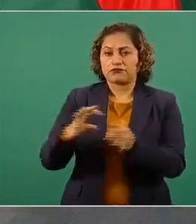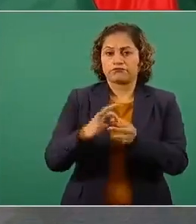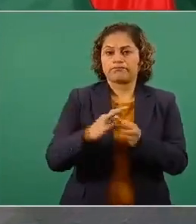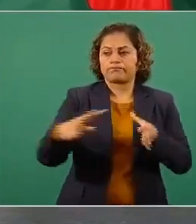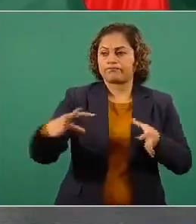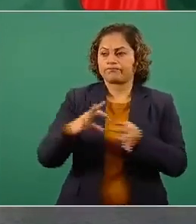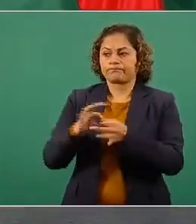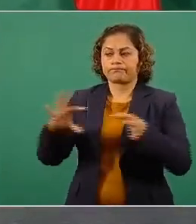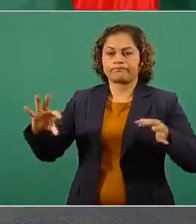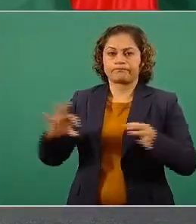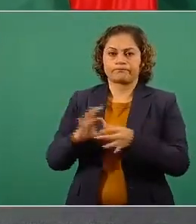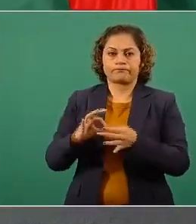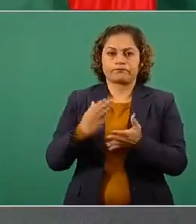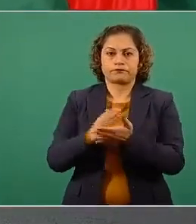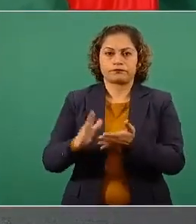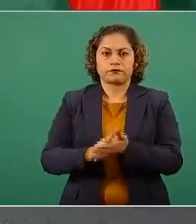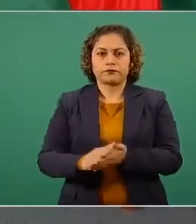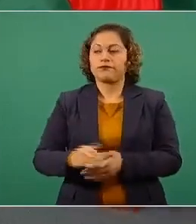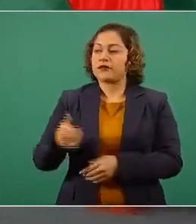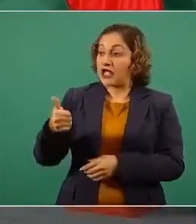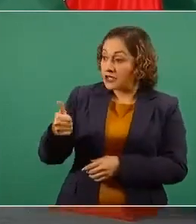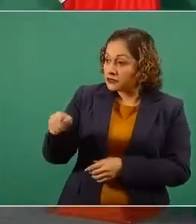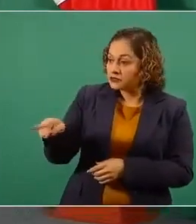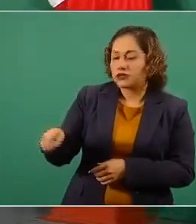6 subsidiarios. 6 subsidiarias.